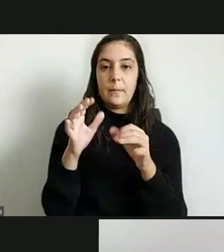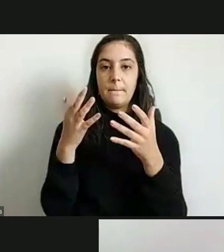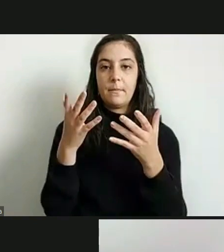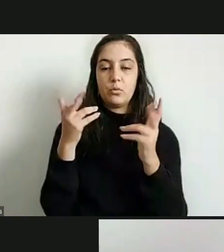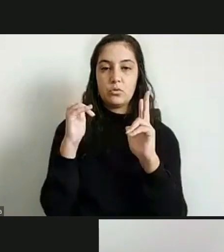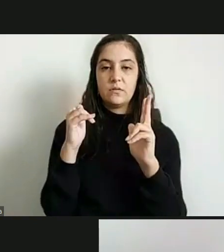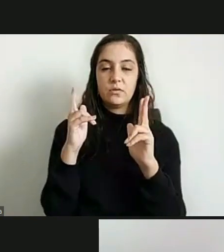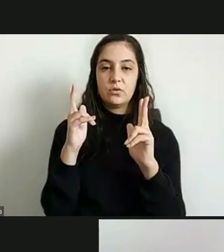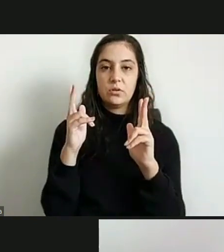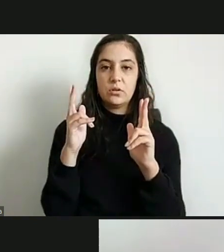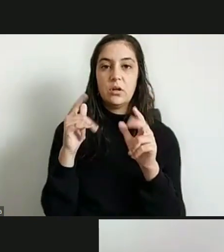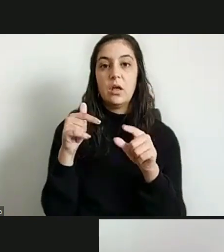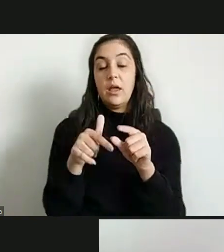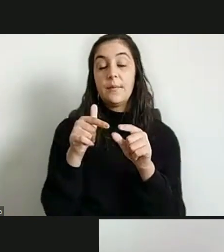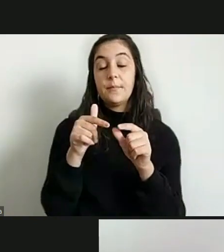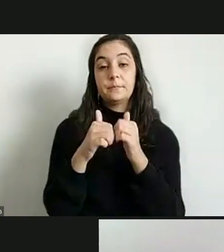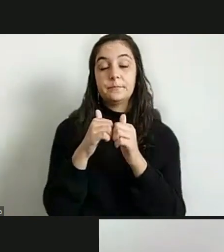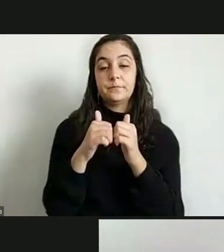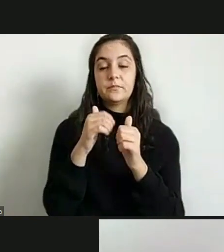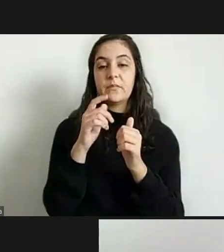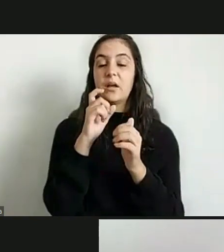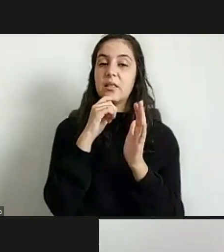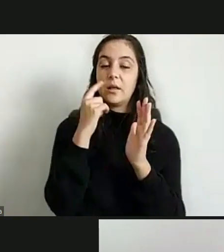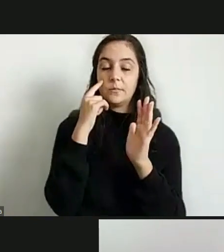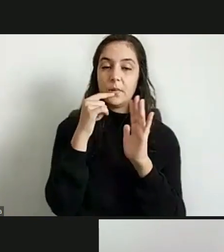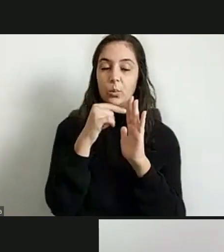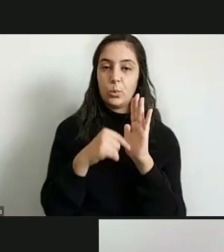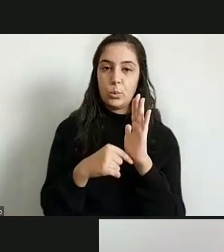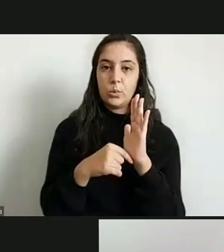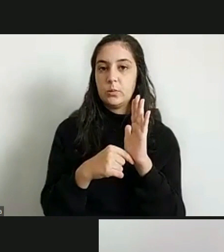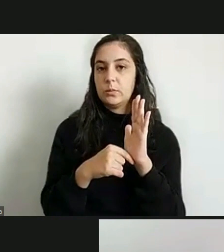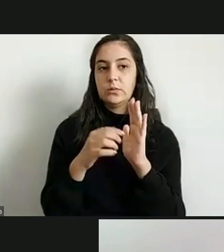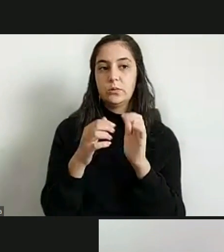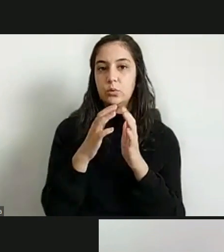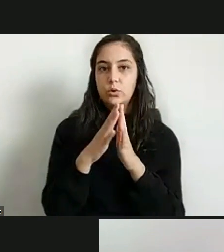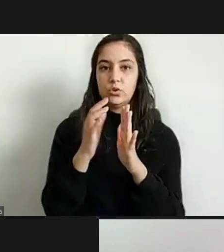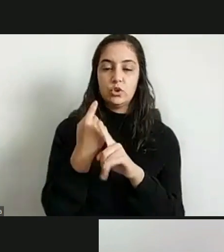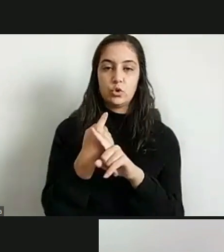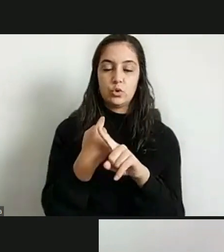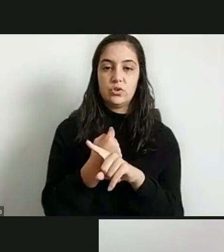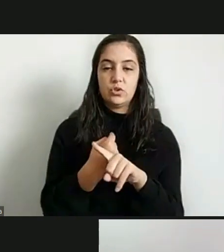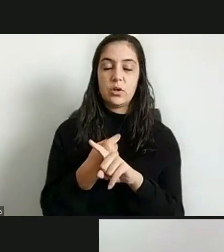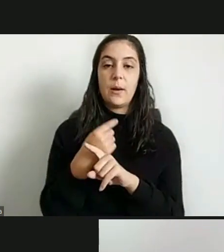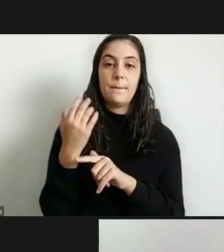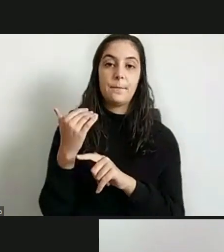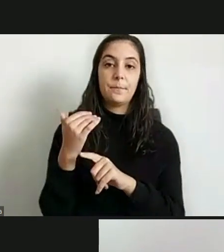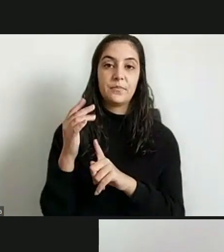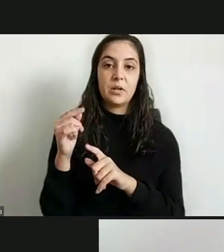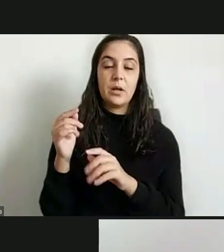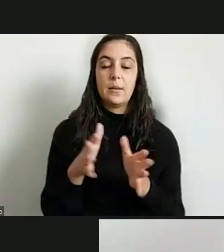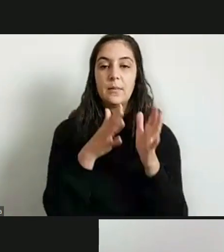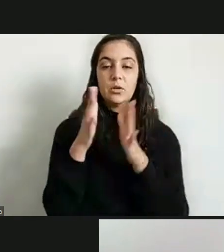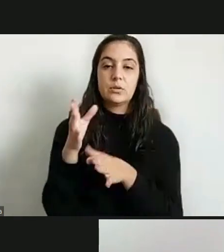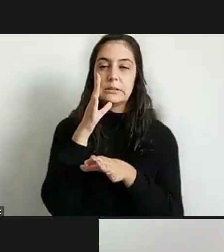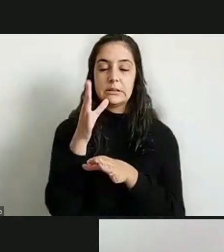En este paper van a poder encontrar todos estos elementos. Con lo que la otra parte que me mencionabas